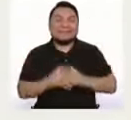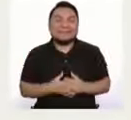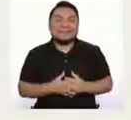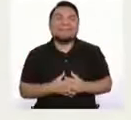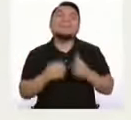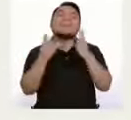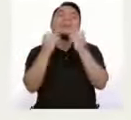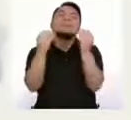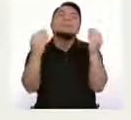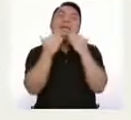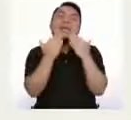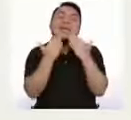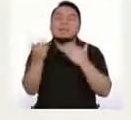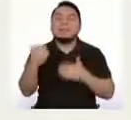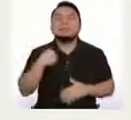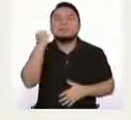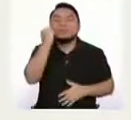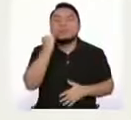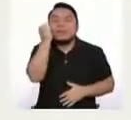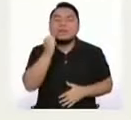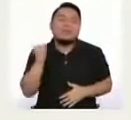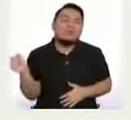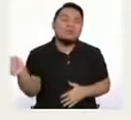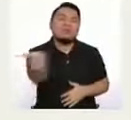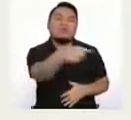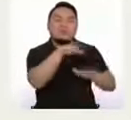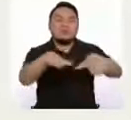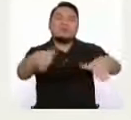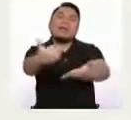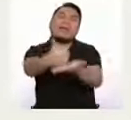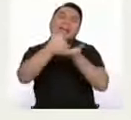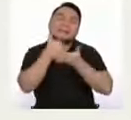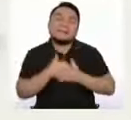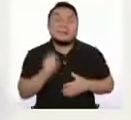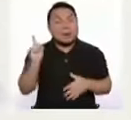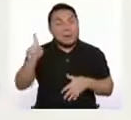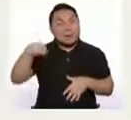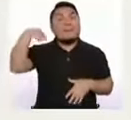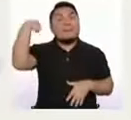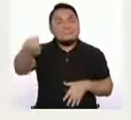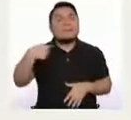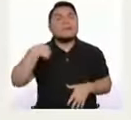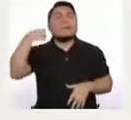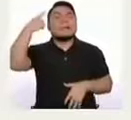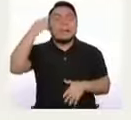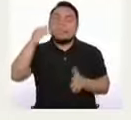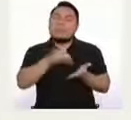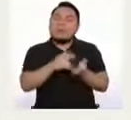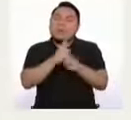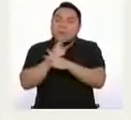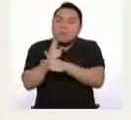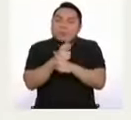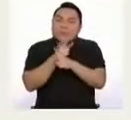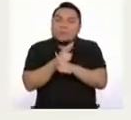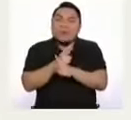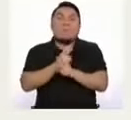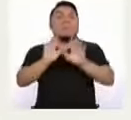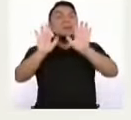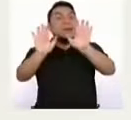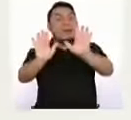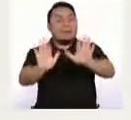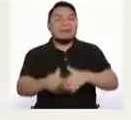Muchas gracias a mi sobrina y a todos ustedes por su ayuda. La próxima vez voy a tener más cuidado. Pero